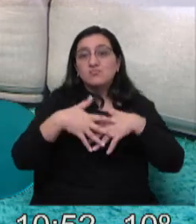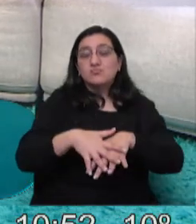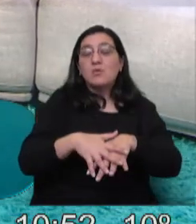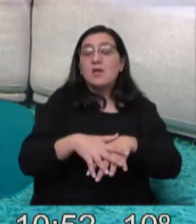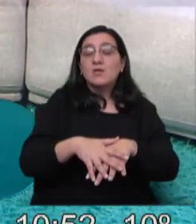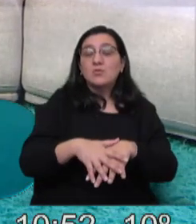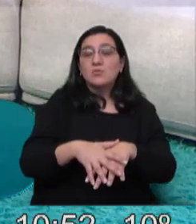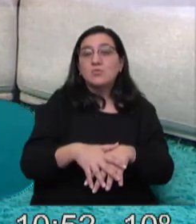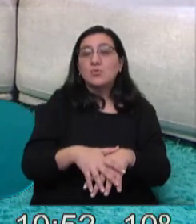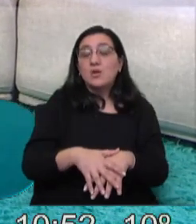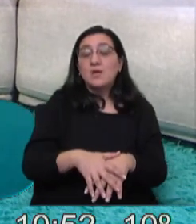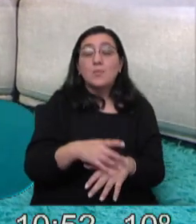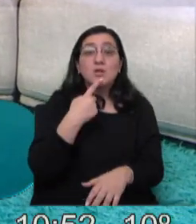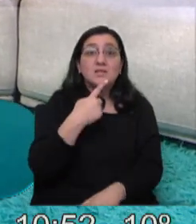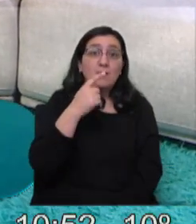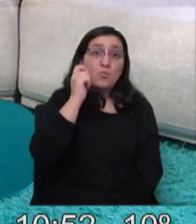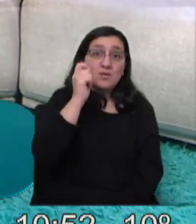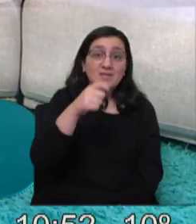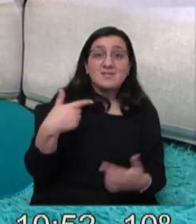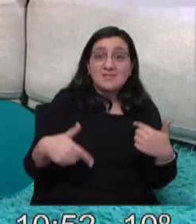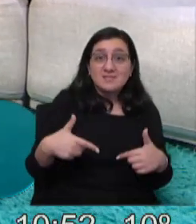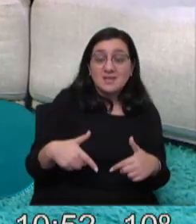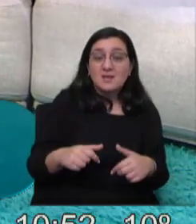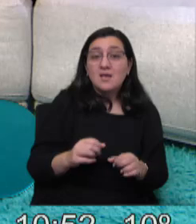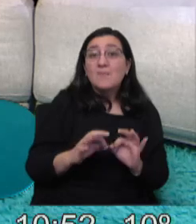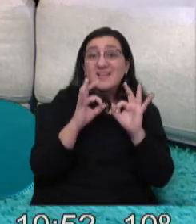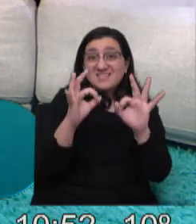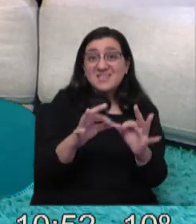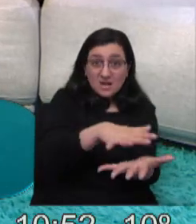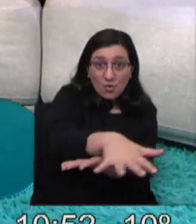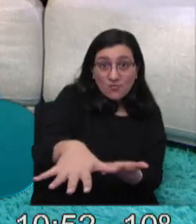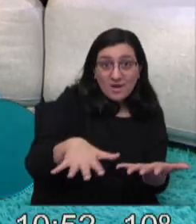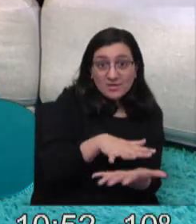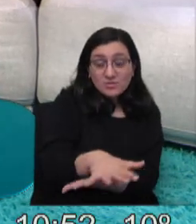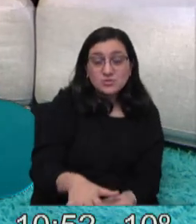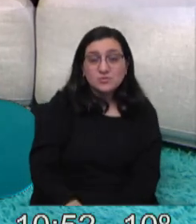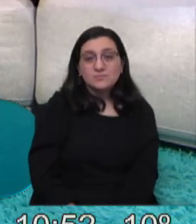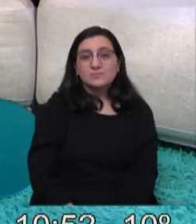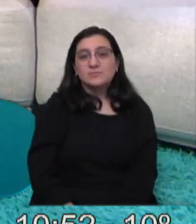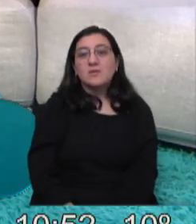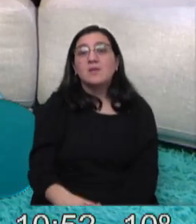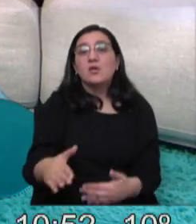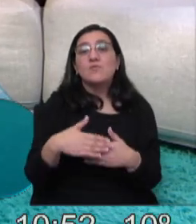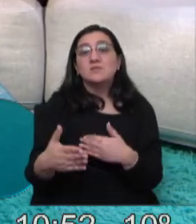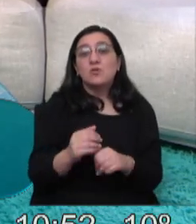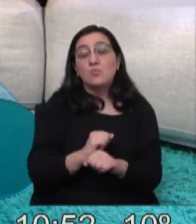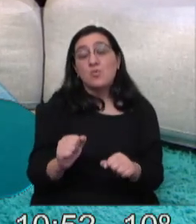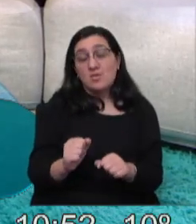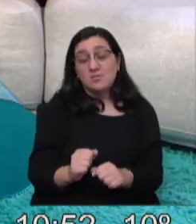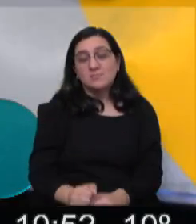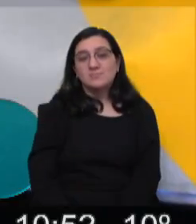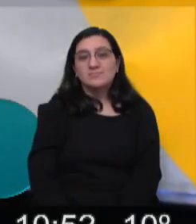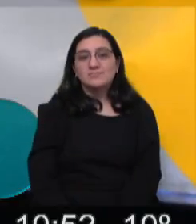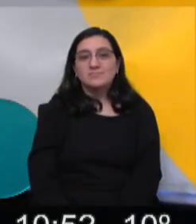políticas públicas que lleva la Intendencia adelante para que lleguen a los territorios, para que lleguen a los barrios y para que los vecinos y las vecinas lo puedan utilizar. Que lee la basta